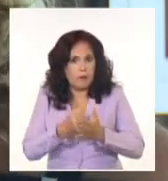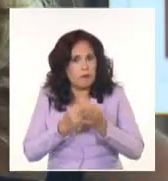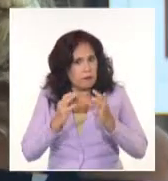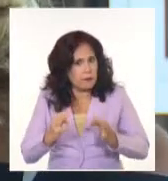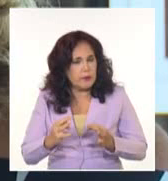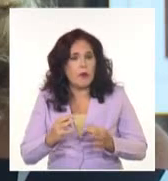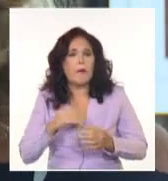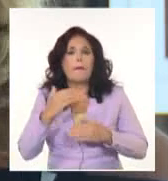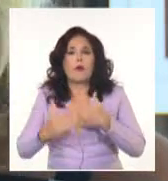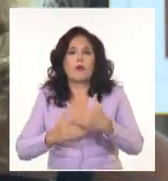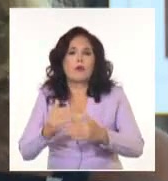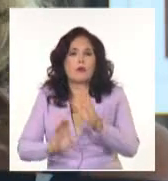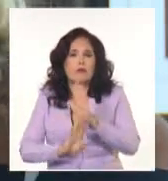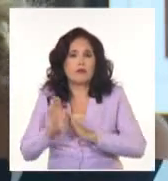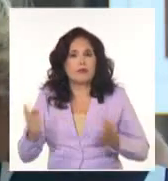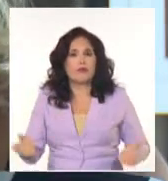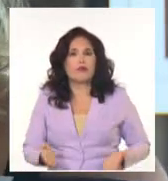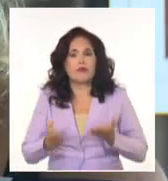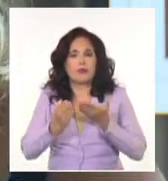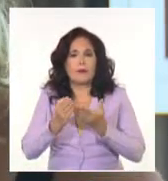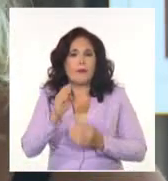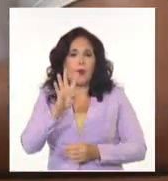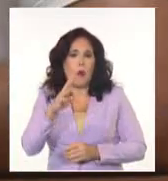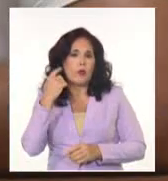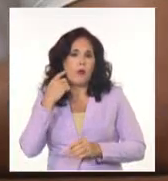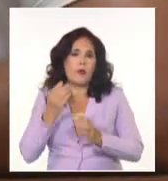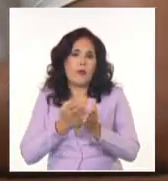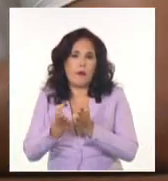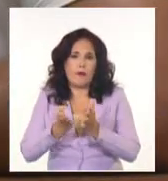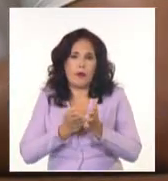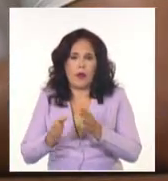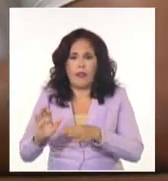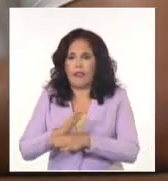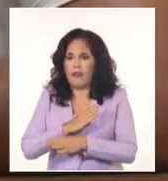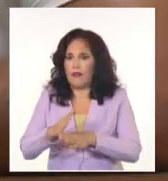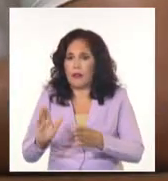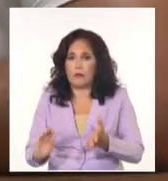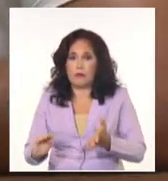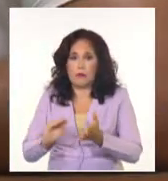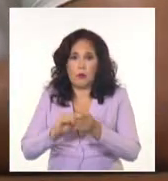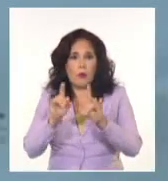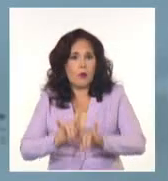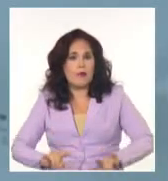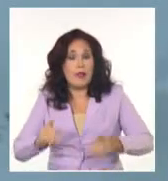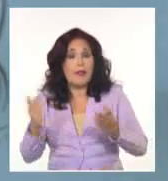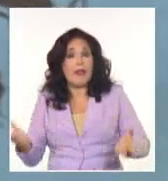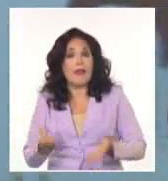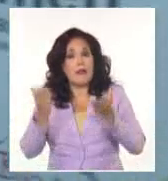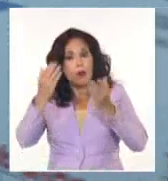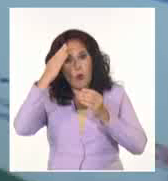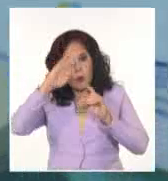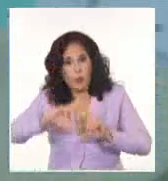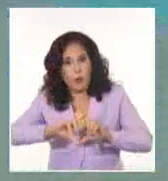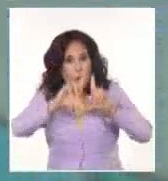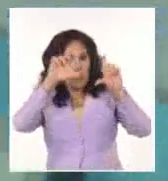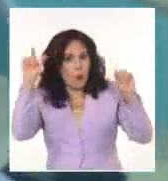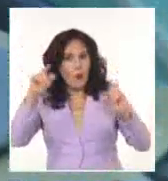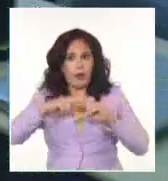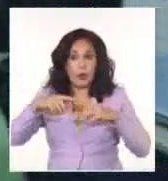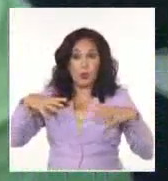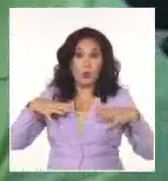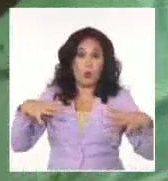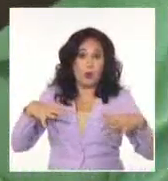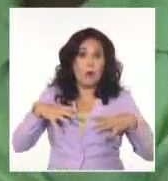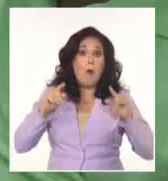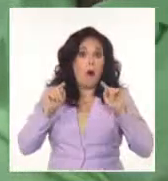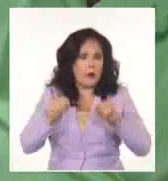proceso de formación que transitan durante los 4 años de la carrera. Aporte universitario al desarrollo del país que tiene en el turismo un